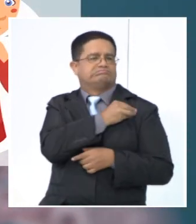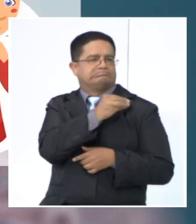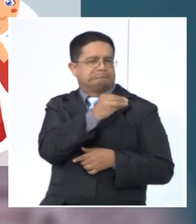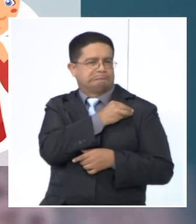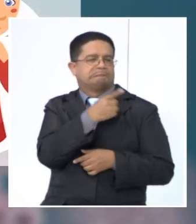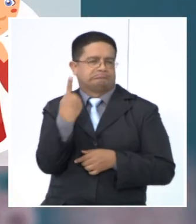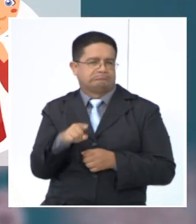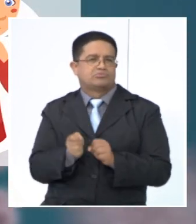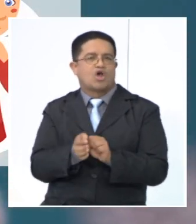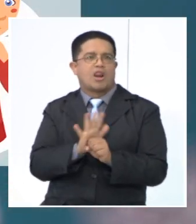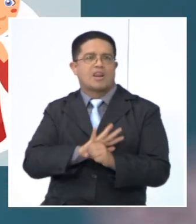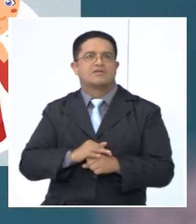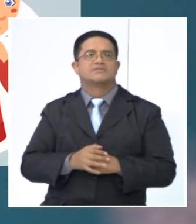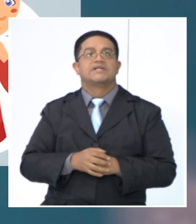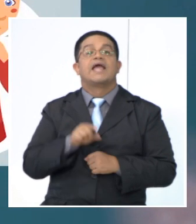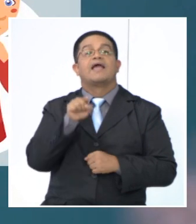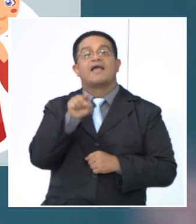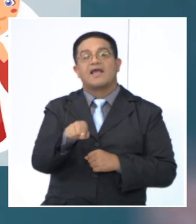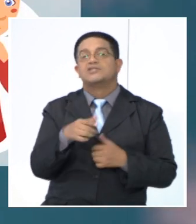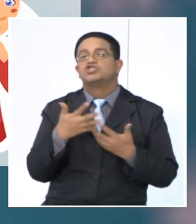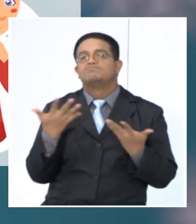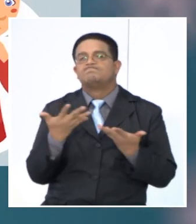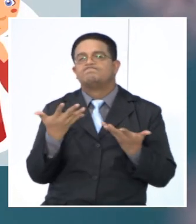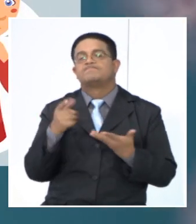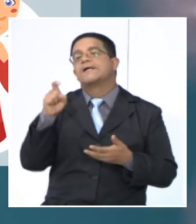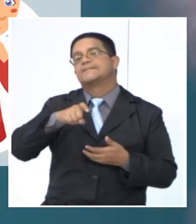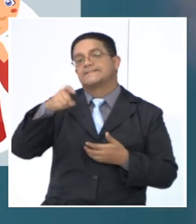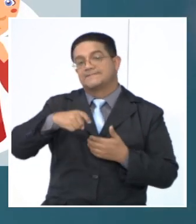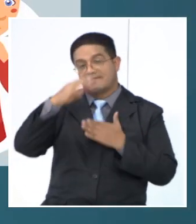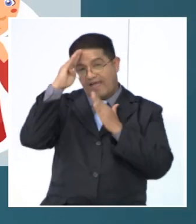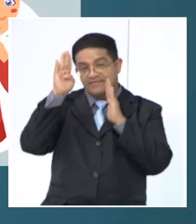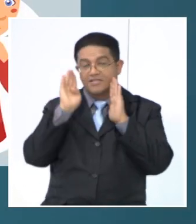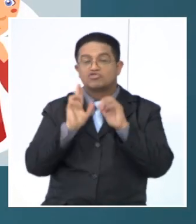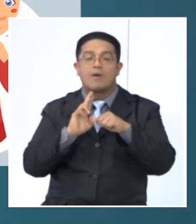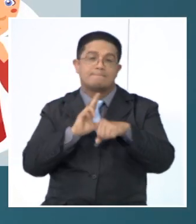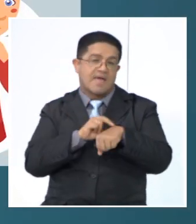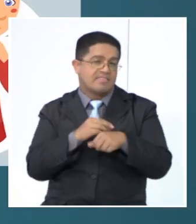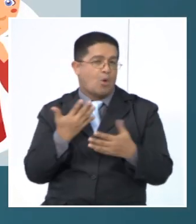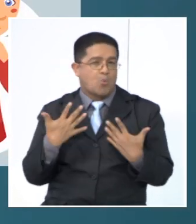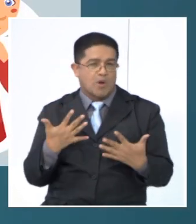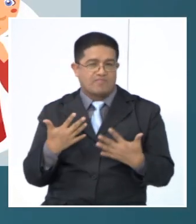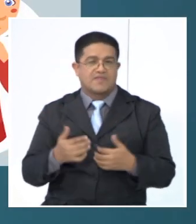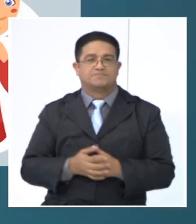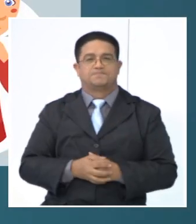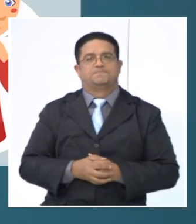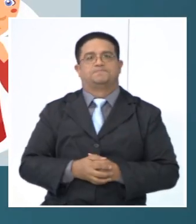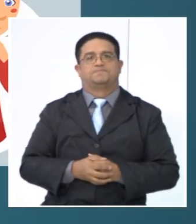de coronavirus. Estos requieren atención médica inmediata.